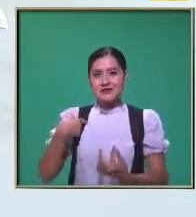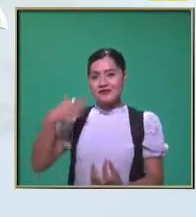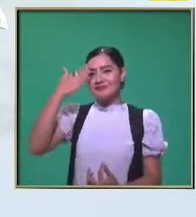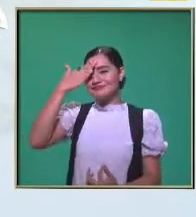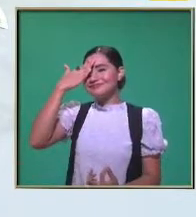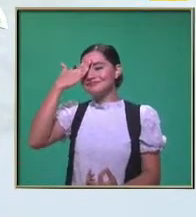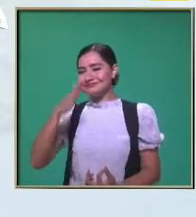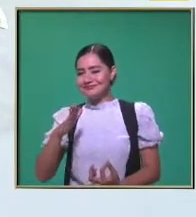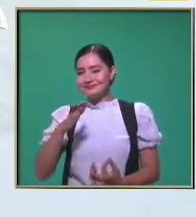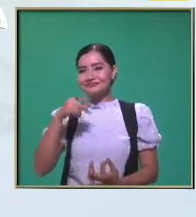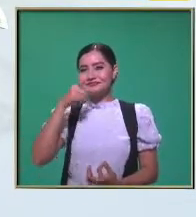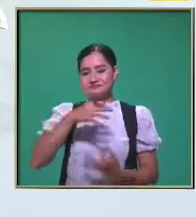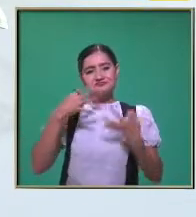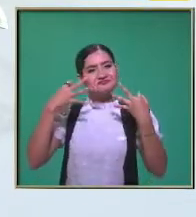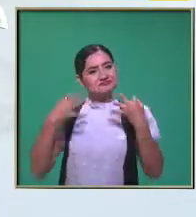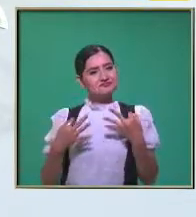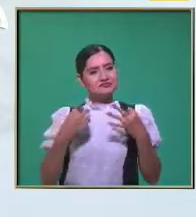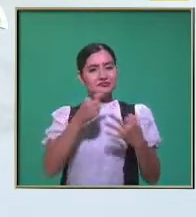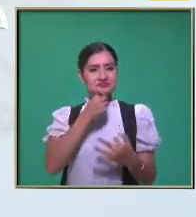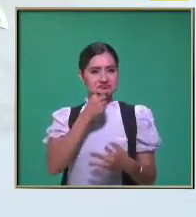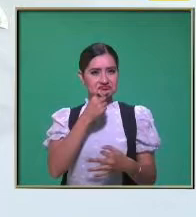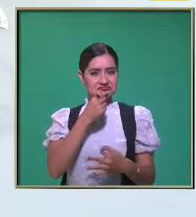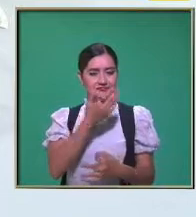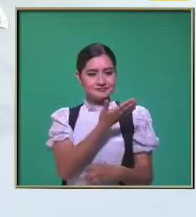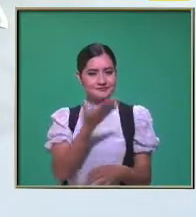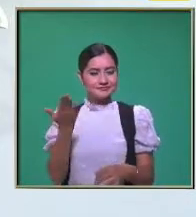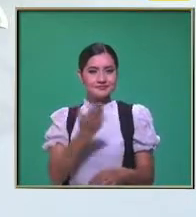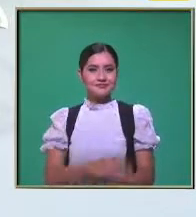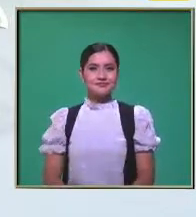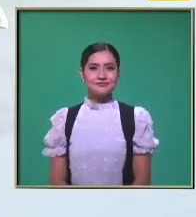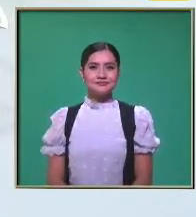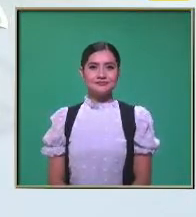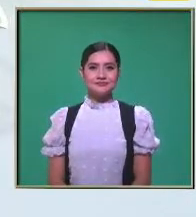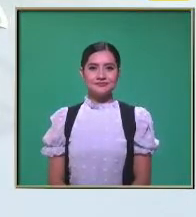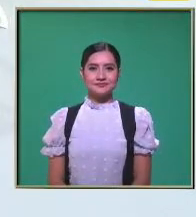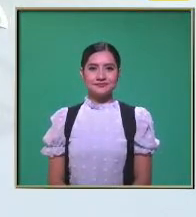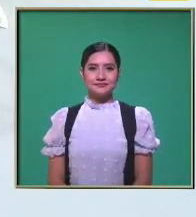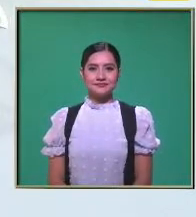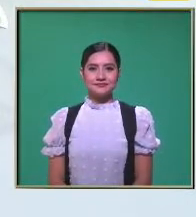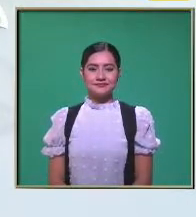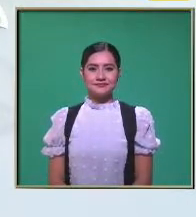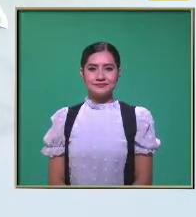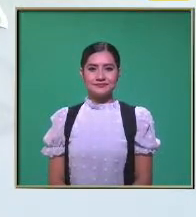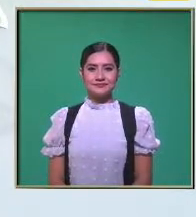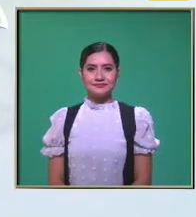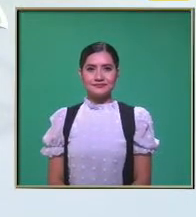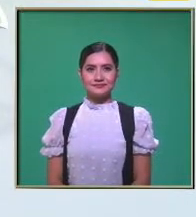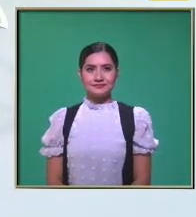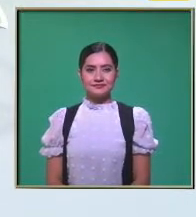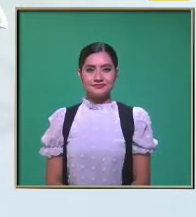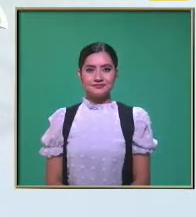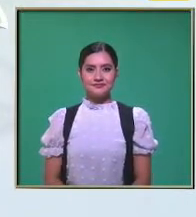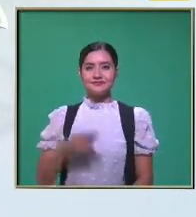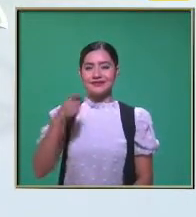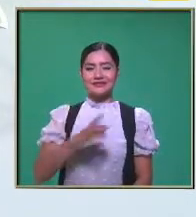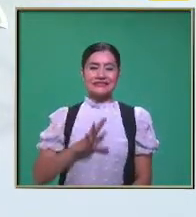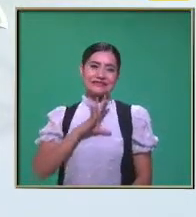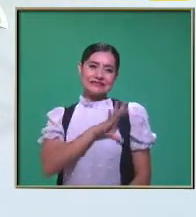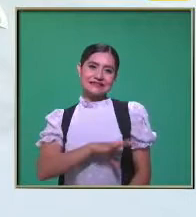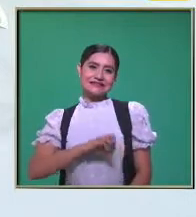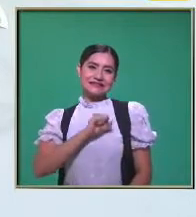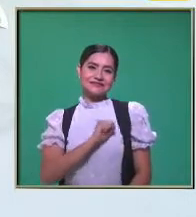lo acercan a un niño, también va a jugar con él, fascinado y encantado,